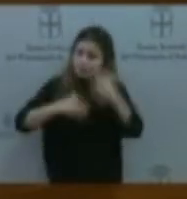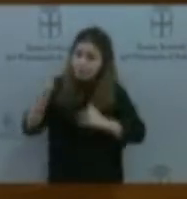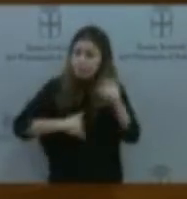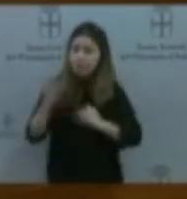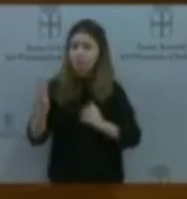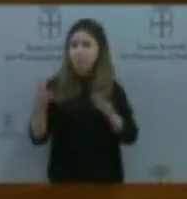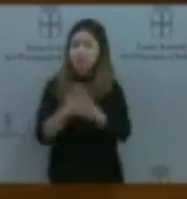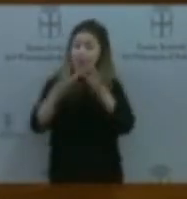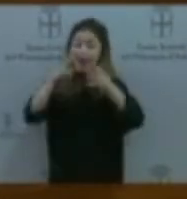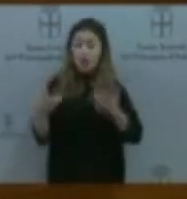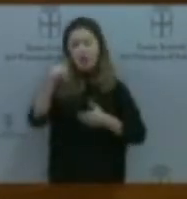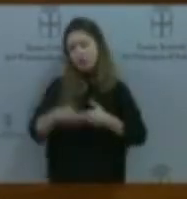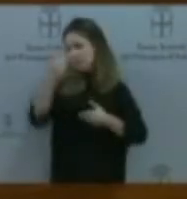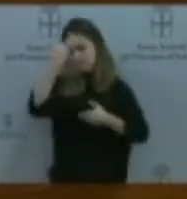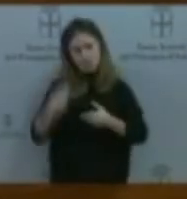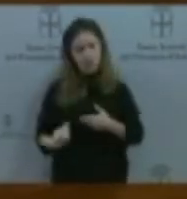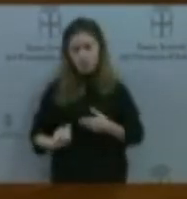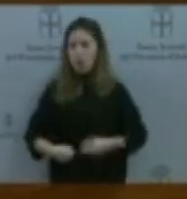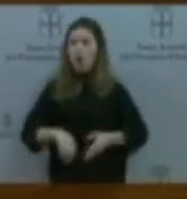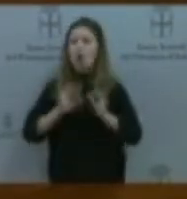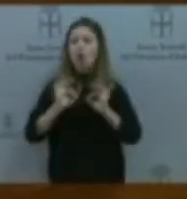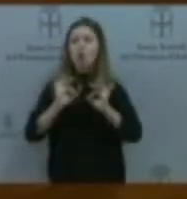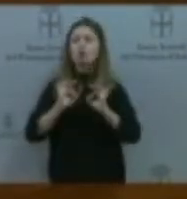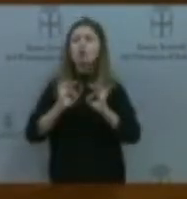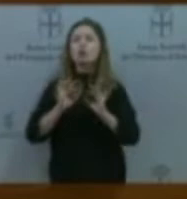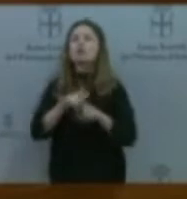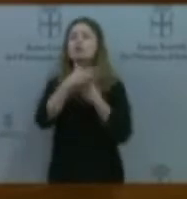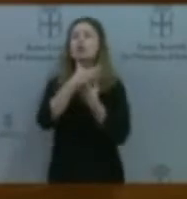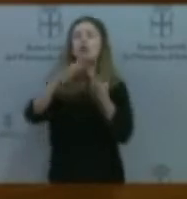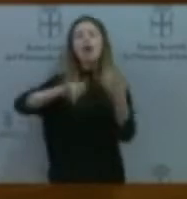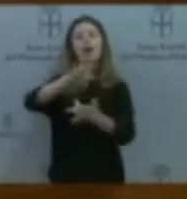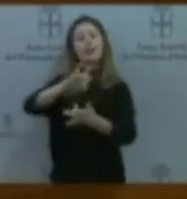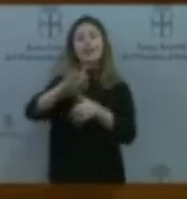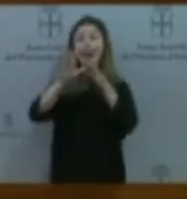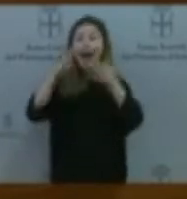momento de crisis, quien más tiene debe de aportar más.